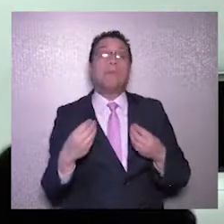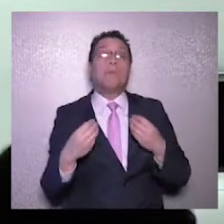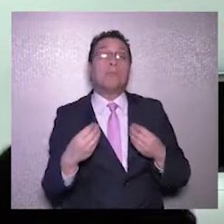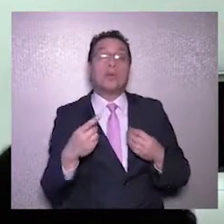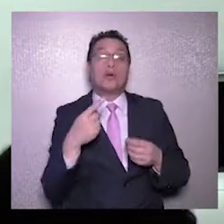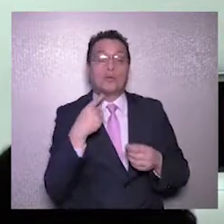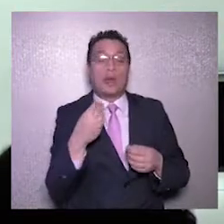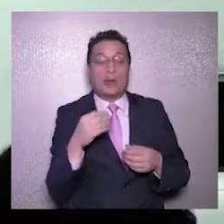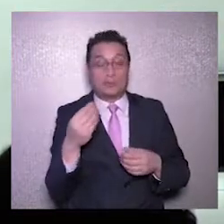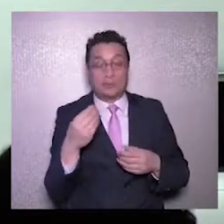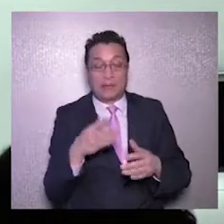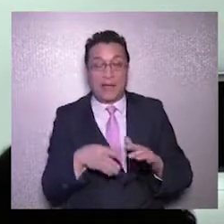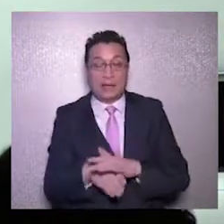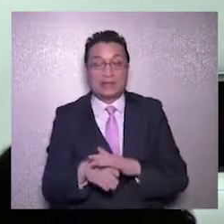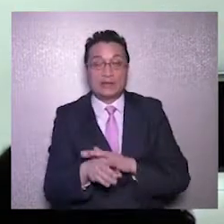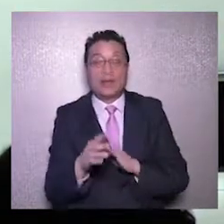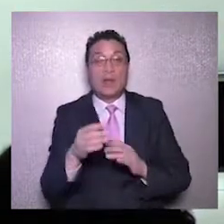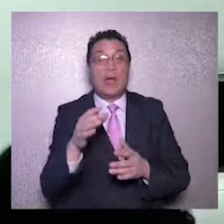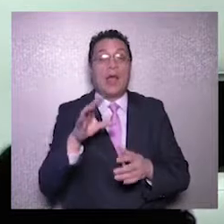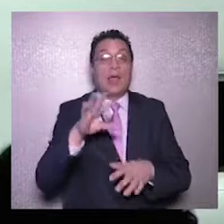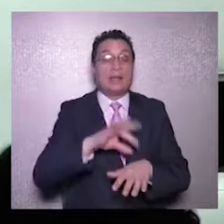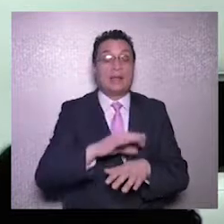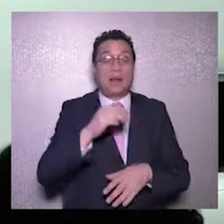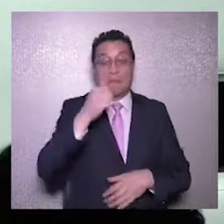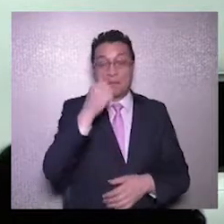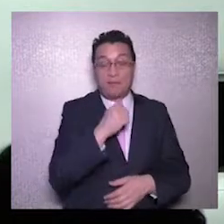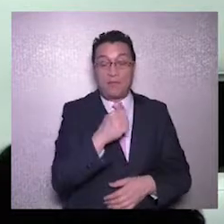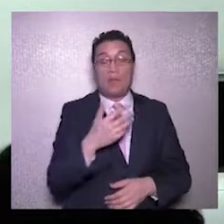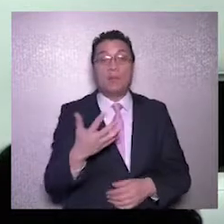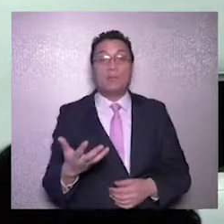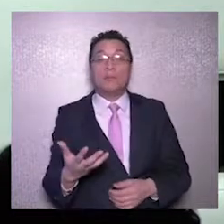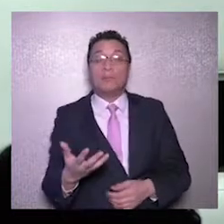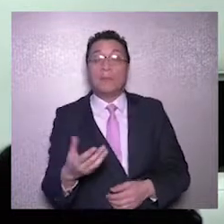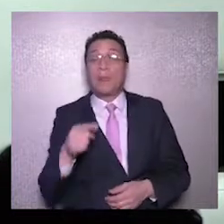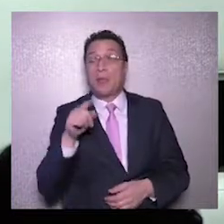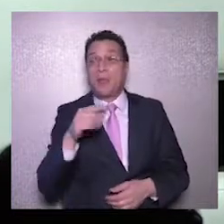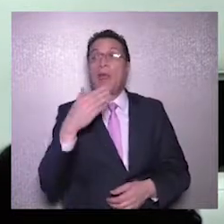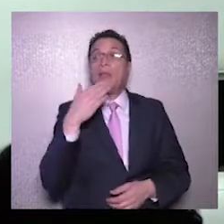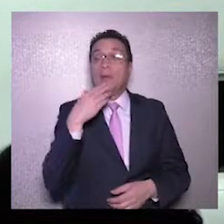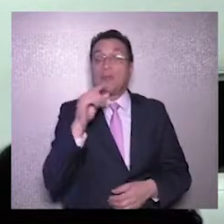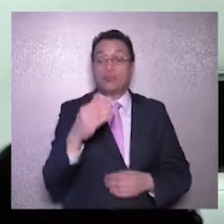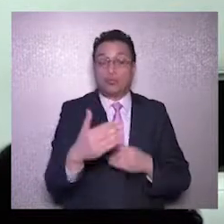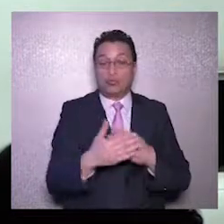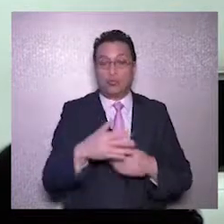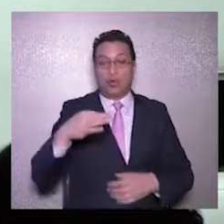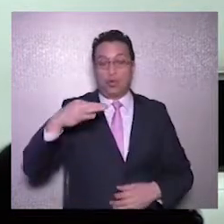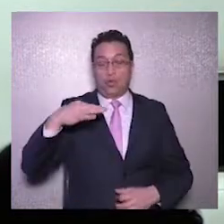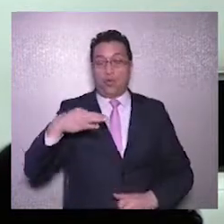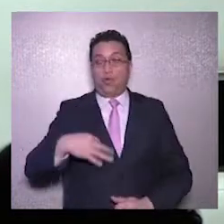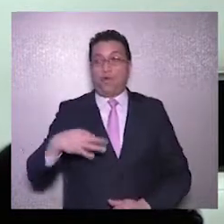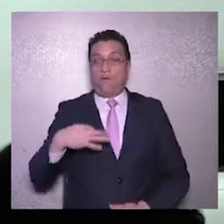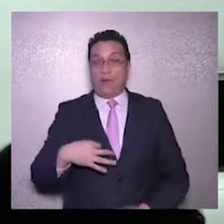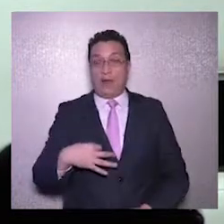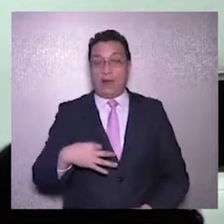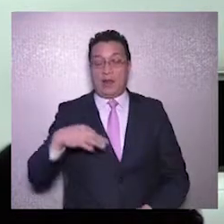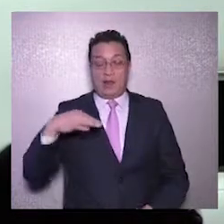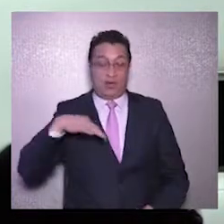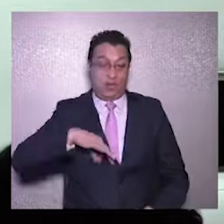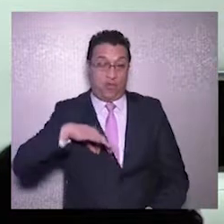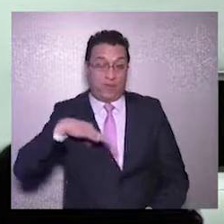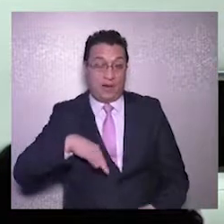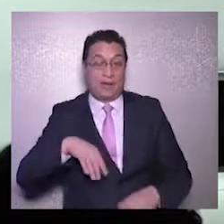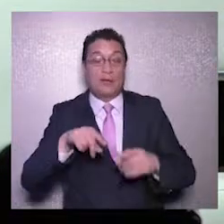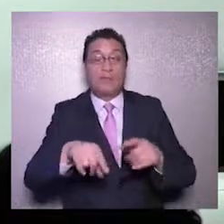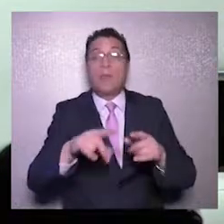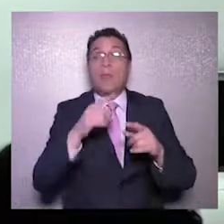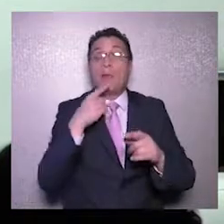tener, ¿no es cierto?, acceso a las clínicas privadas, en donde se hace muy buena medicina, pero está a punto de jubilar, y tiene inquietud, y después